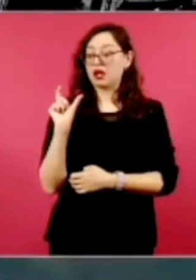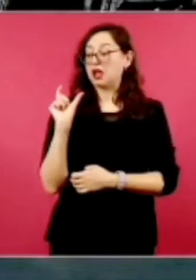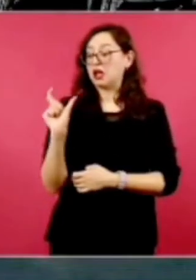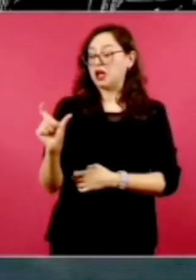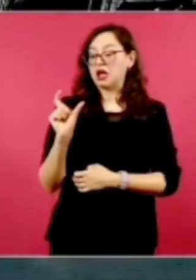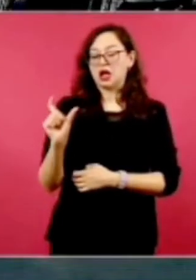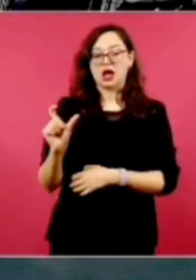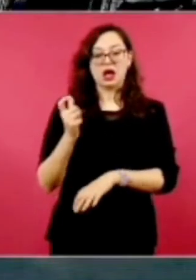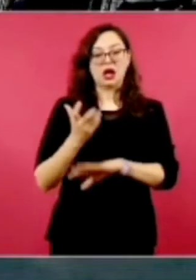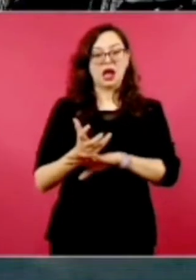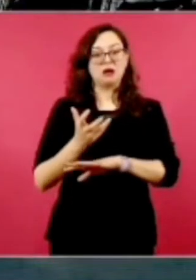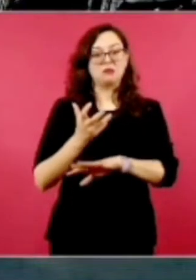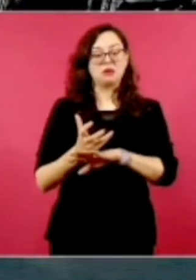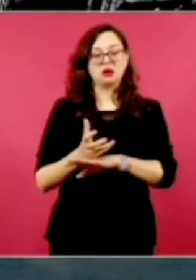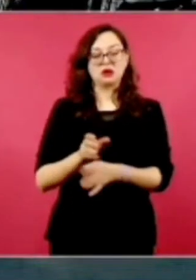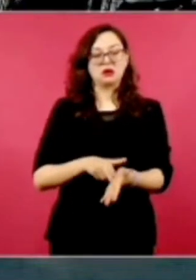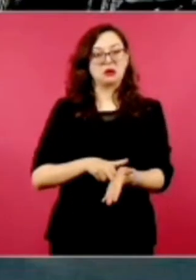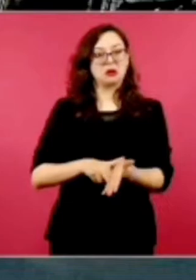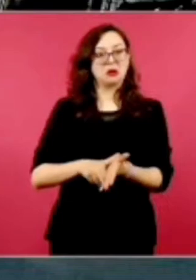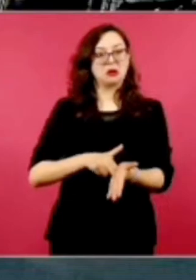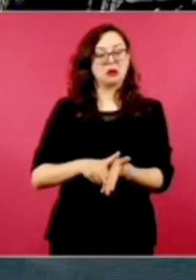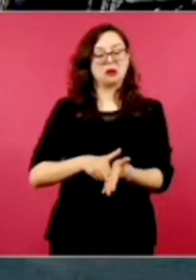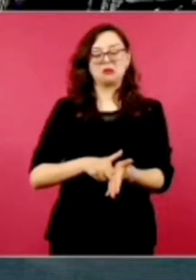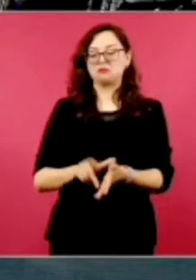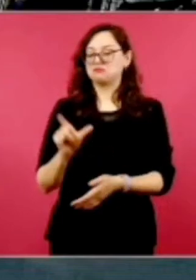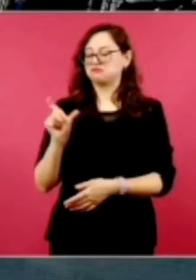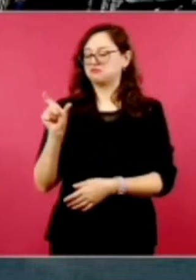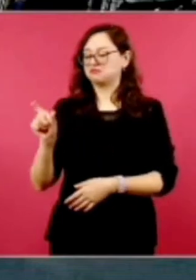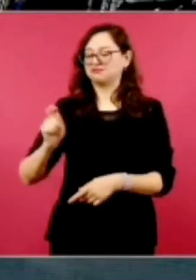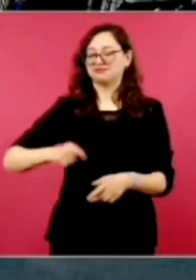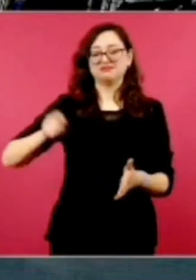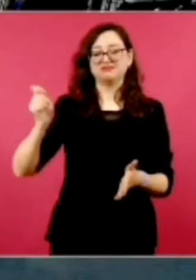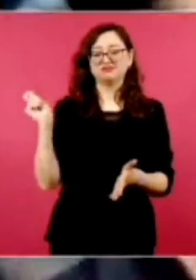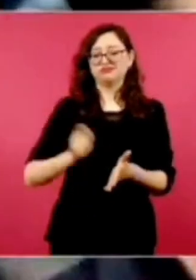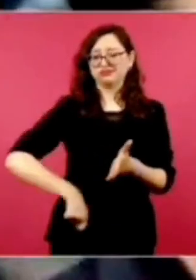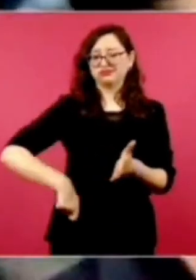American Express para ir a los…